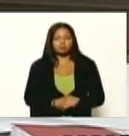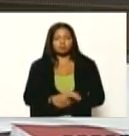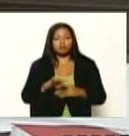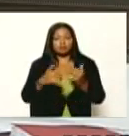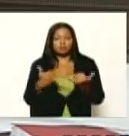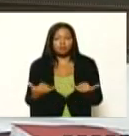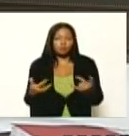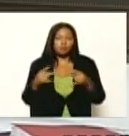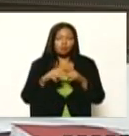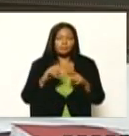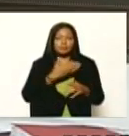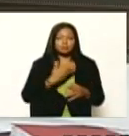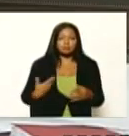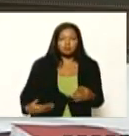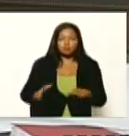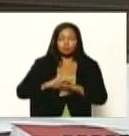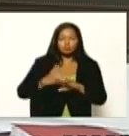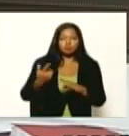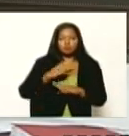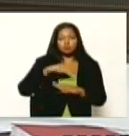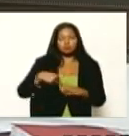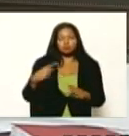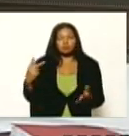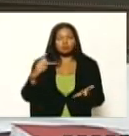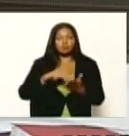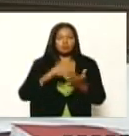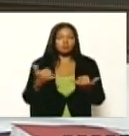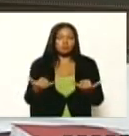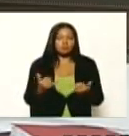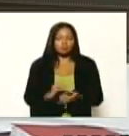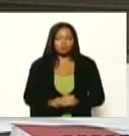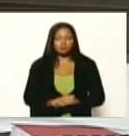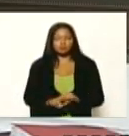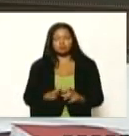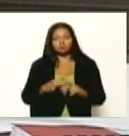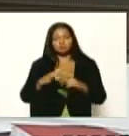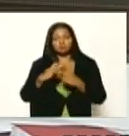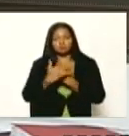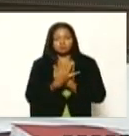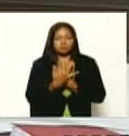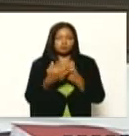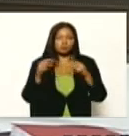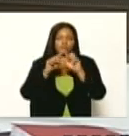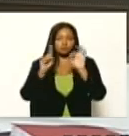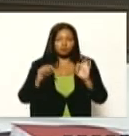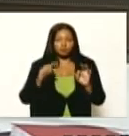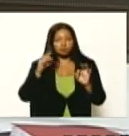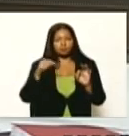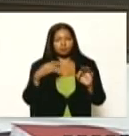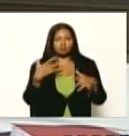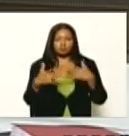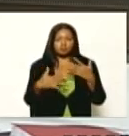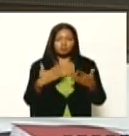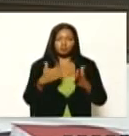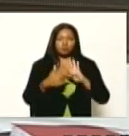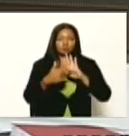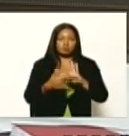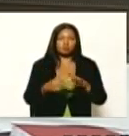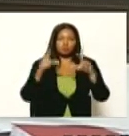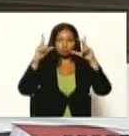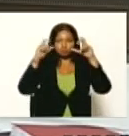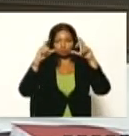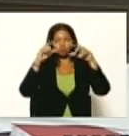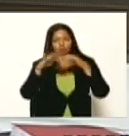este momento, presidente, porque nosotros llegamos a una situación de tener todas las actas que transmitieron con